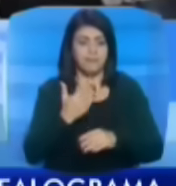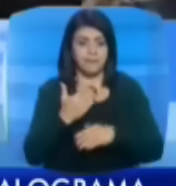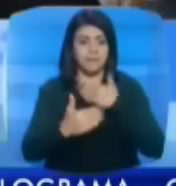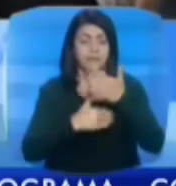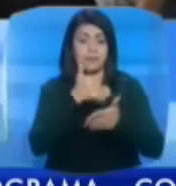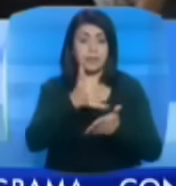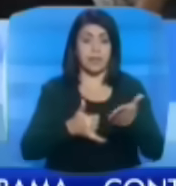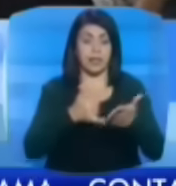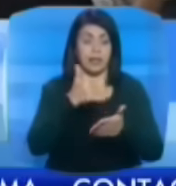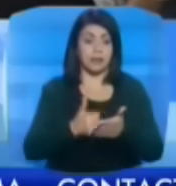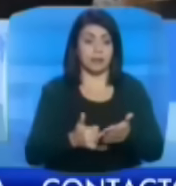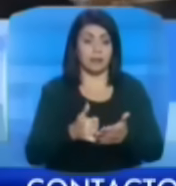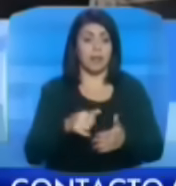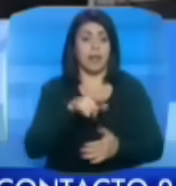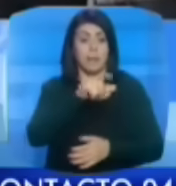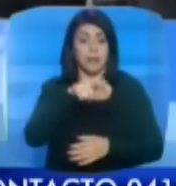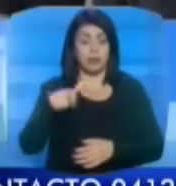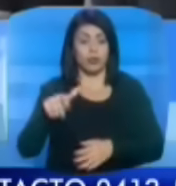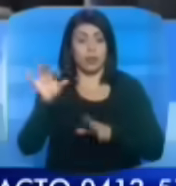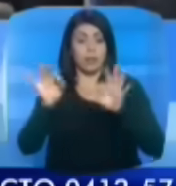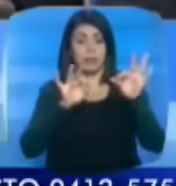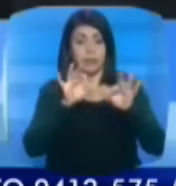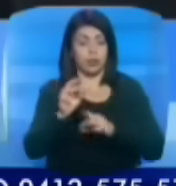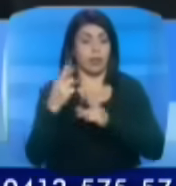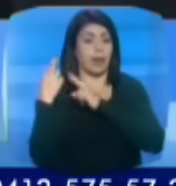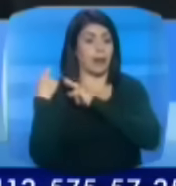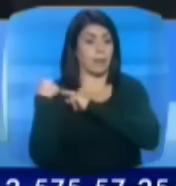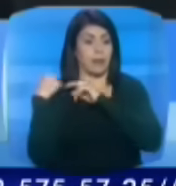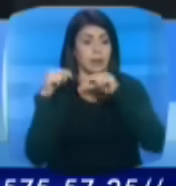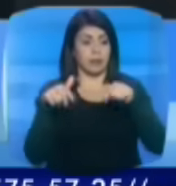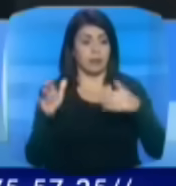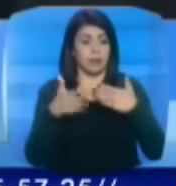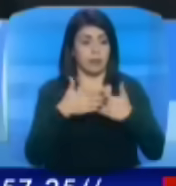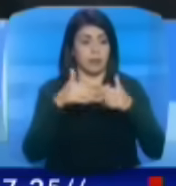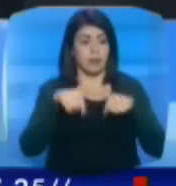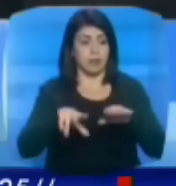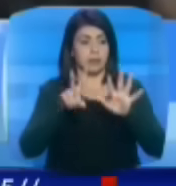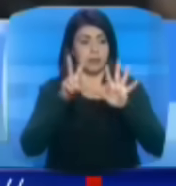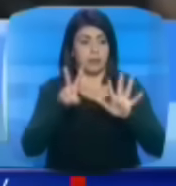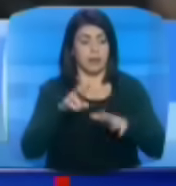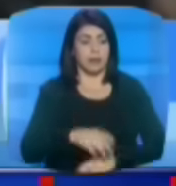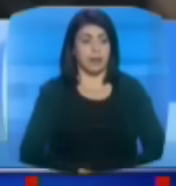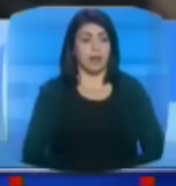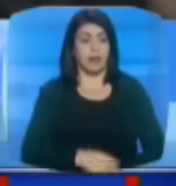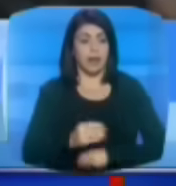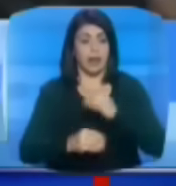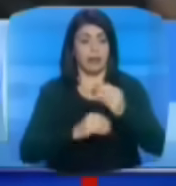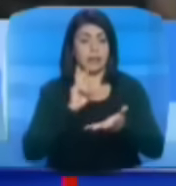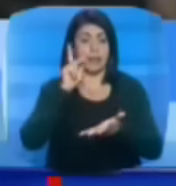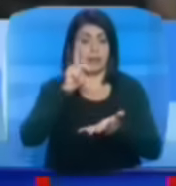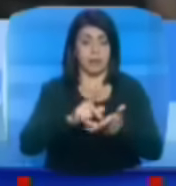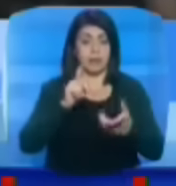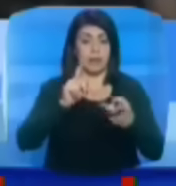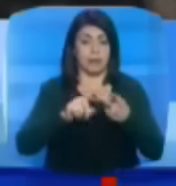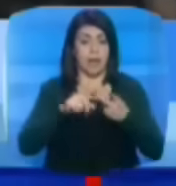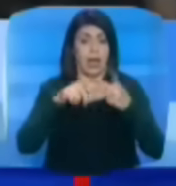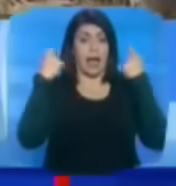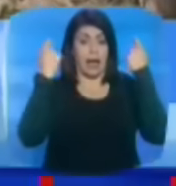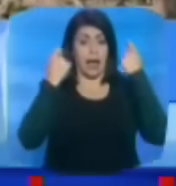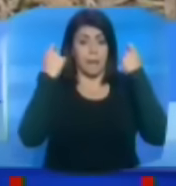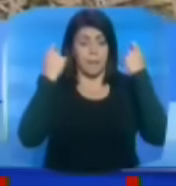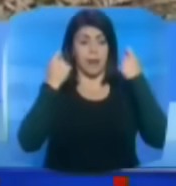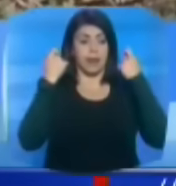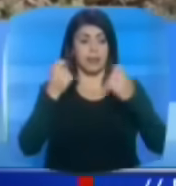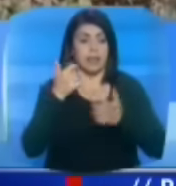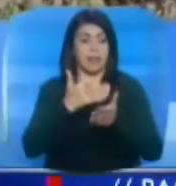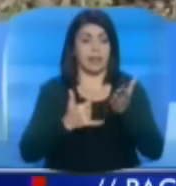de postulación de los y las delegadas, que es que cierra el día 7. Posteriormente nos vamos a la fase de campaña.